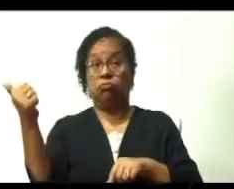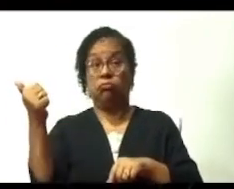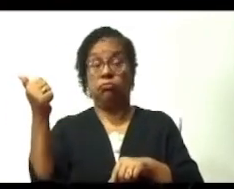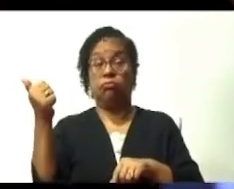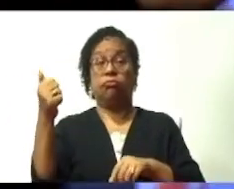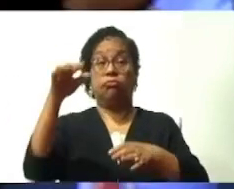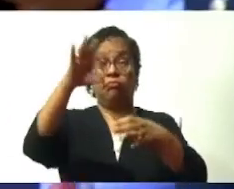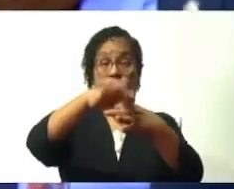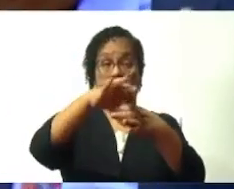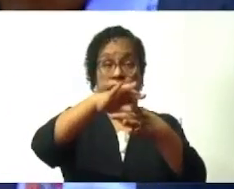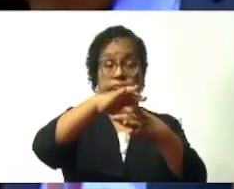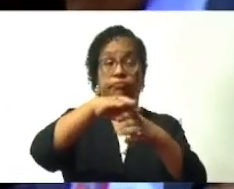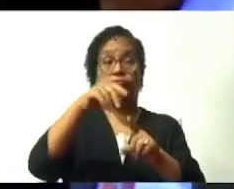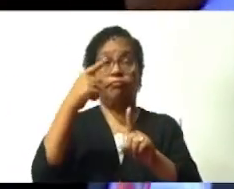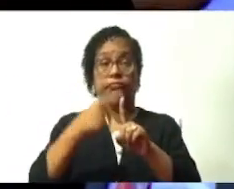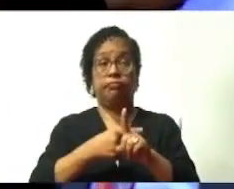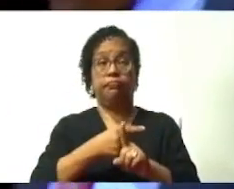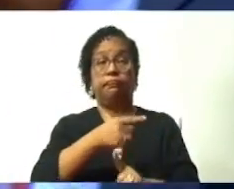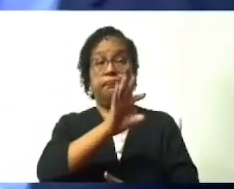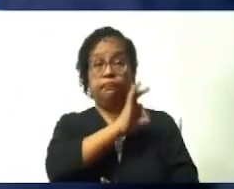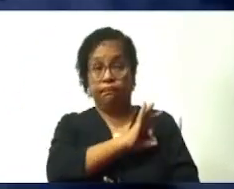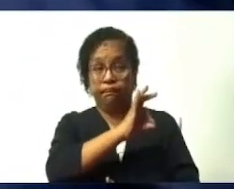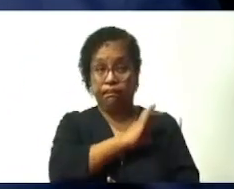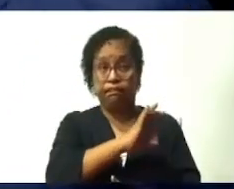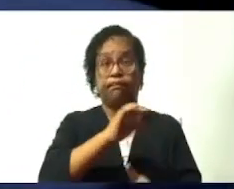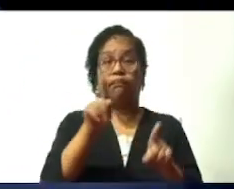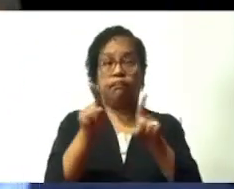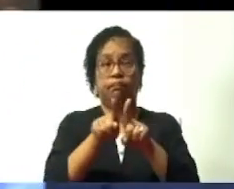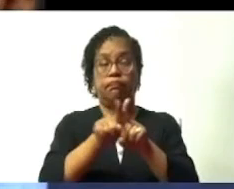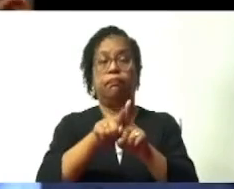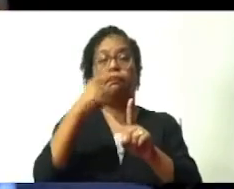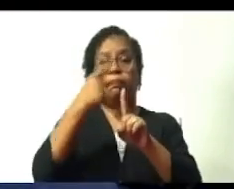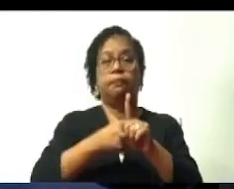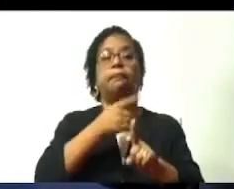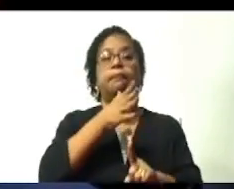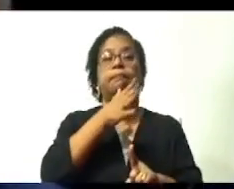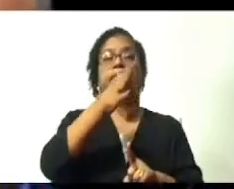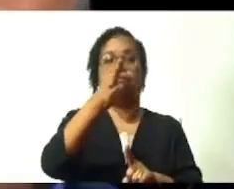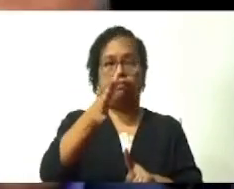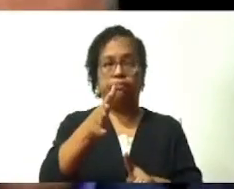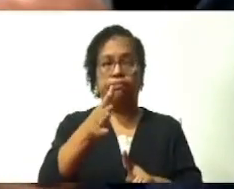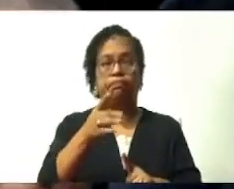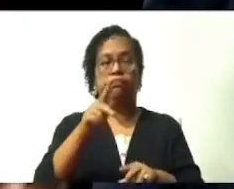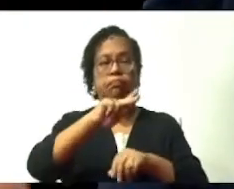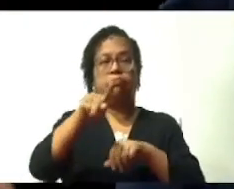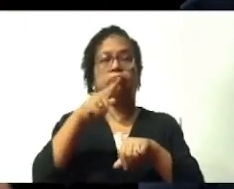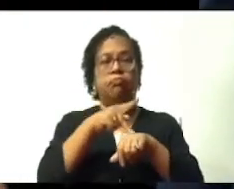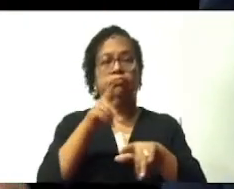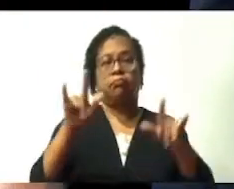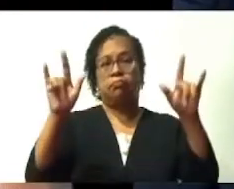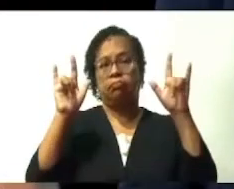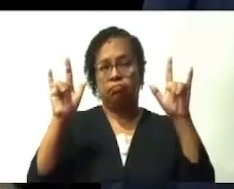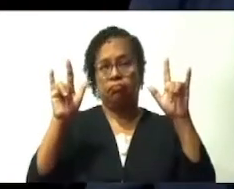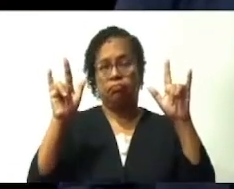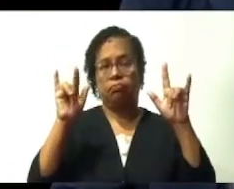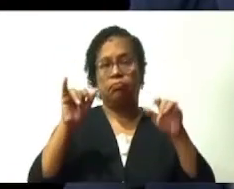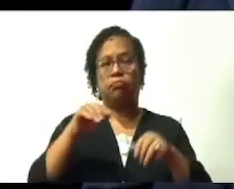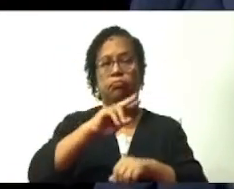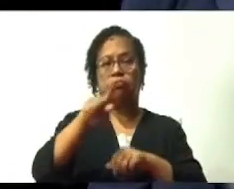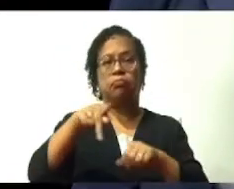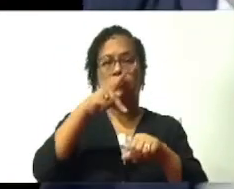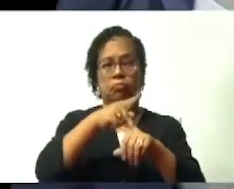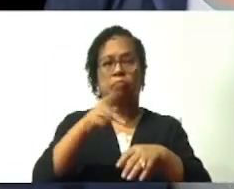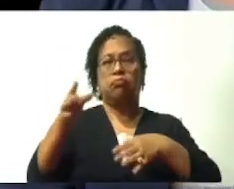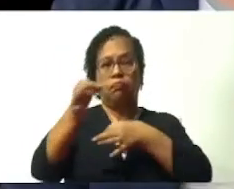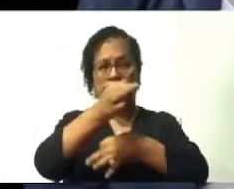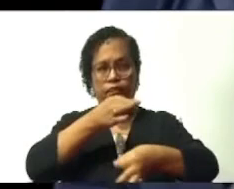mayo, no solamente en la provincia de Santiago ni en la provincia de Duarte, sino en el Gran Santo